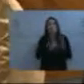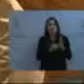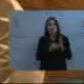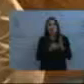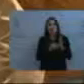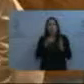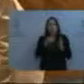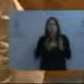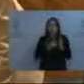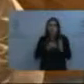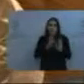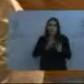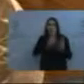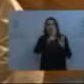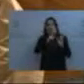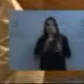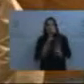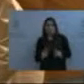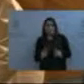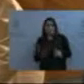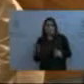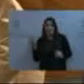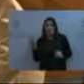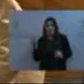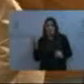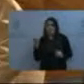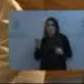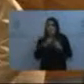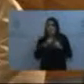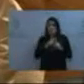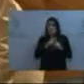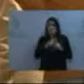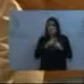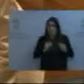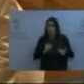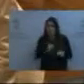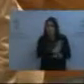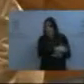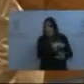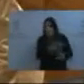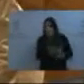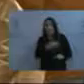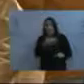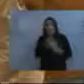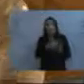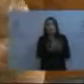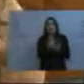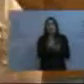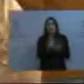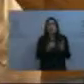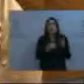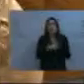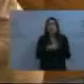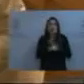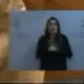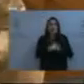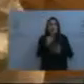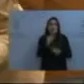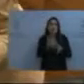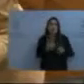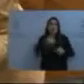proyecto administrativo que están desde finales del mes de mayo en los servicios de gestión presupuestaria del Principado de